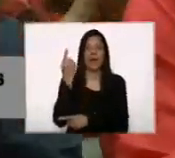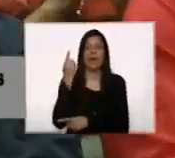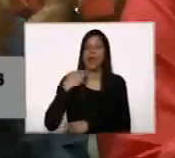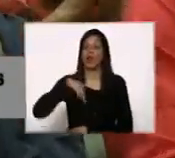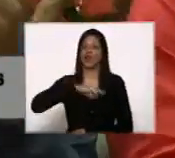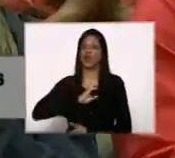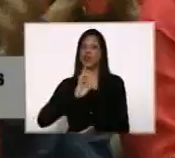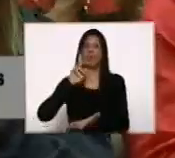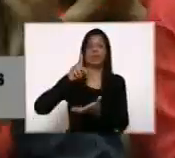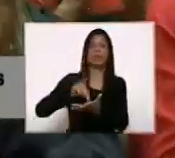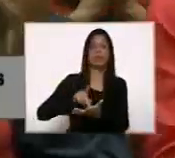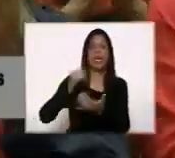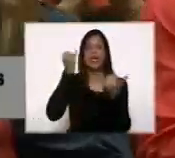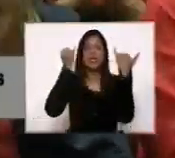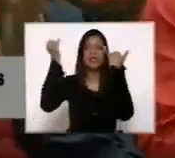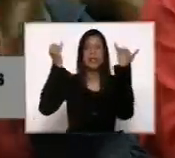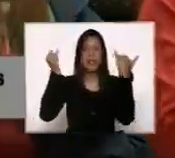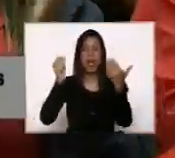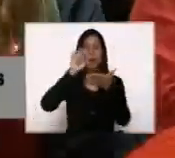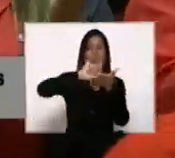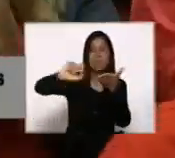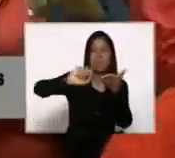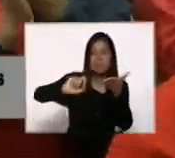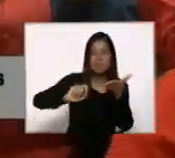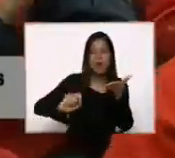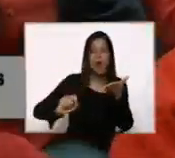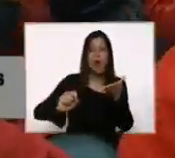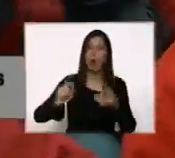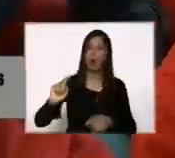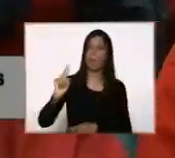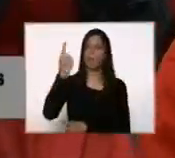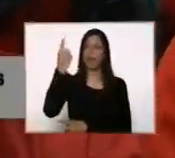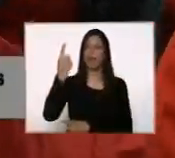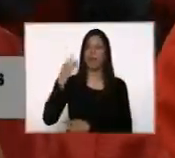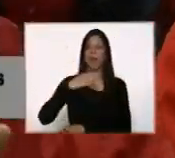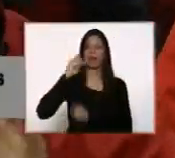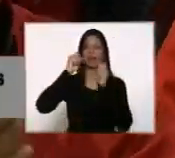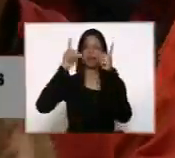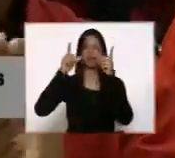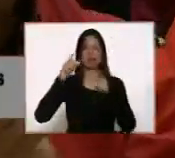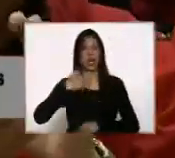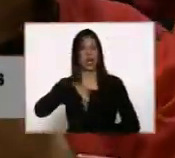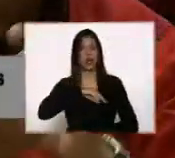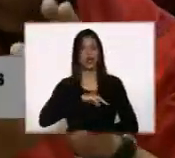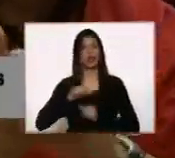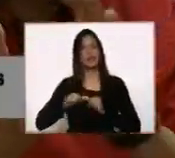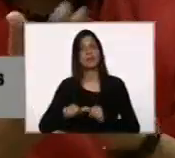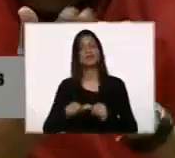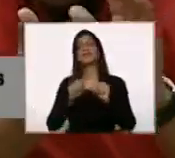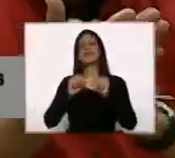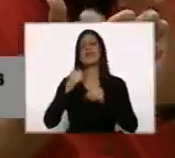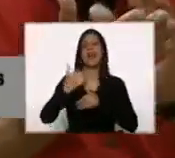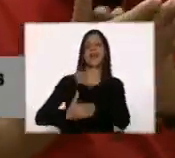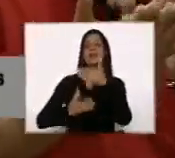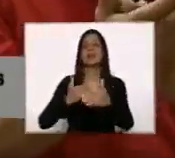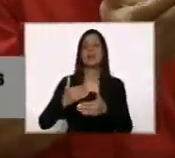nos abre el espacio, y eso tenemos que tomarlo en cuenta y nosotros seguir adelante en defensa de esta